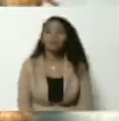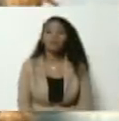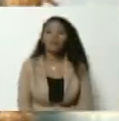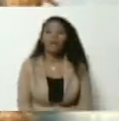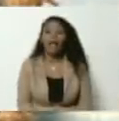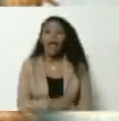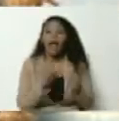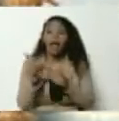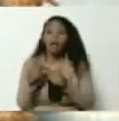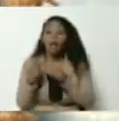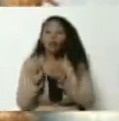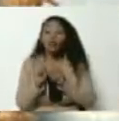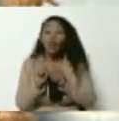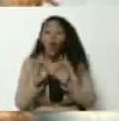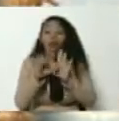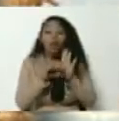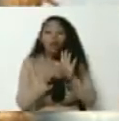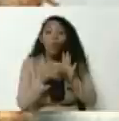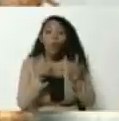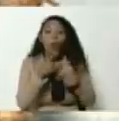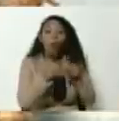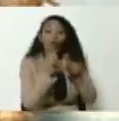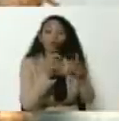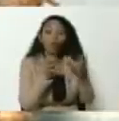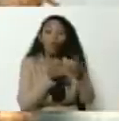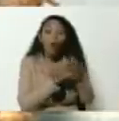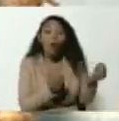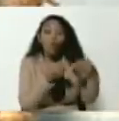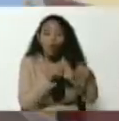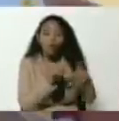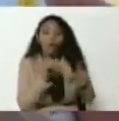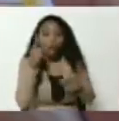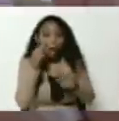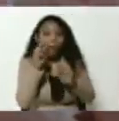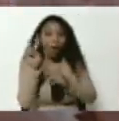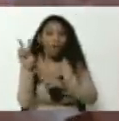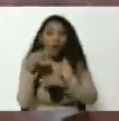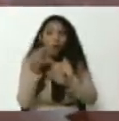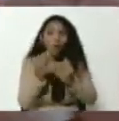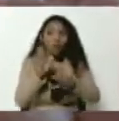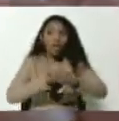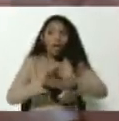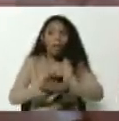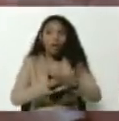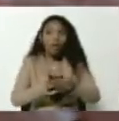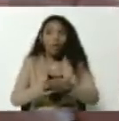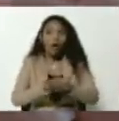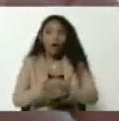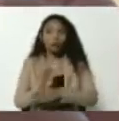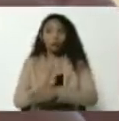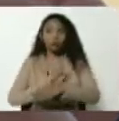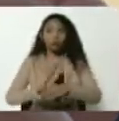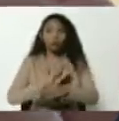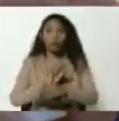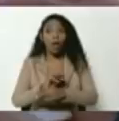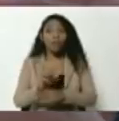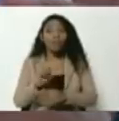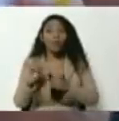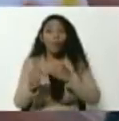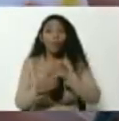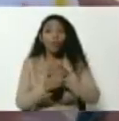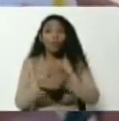otro ladrón, que forma parte de otro consorcio de robo, ya lo vamos a ver, el llamado procurador de Guaidó, así llamado en los